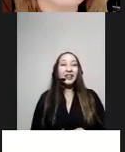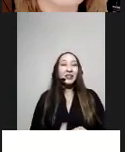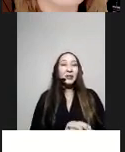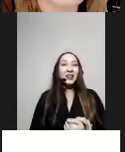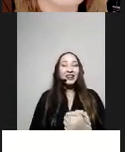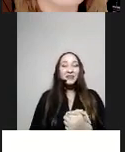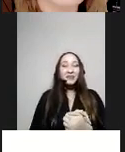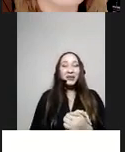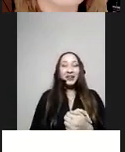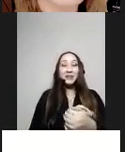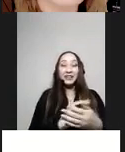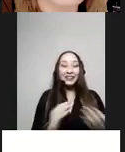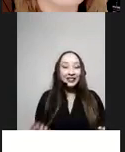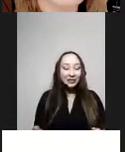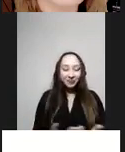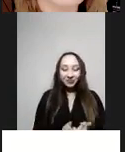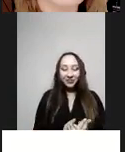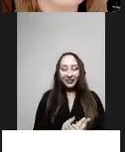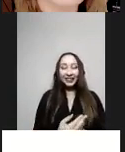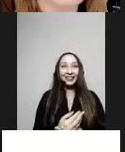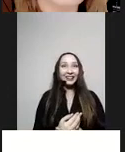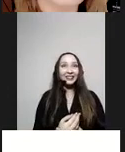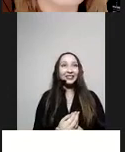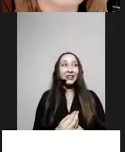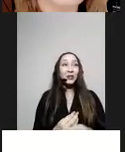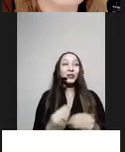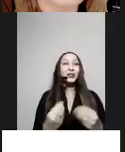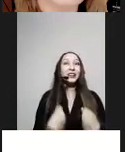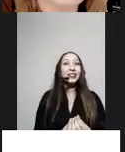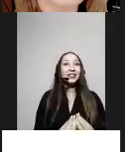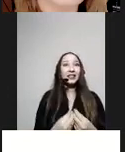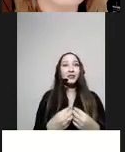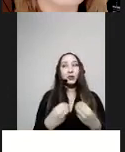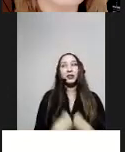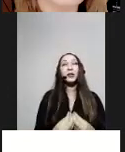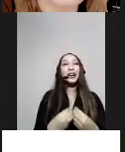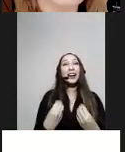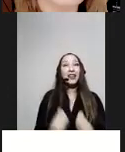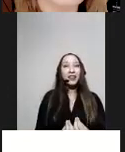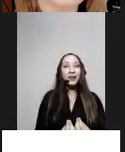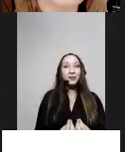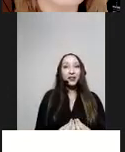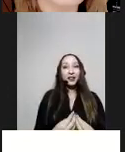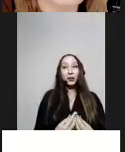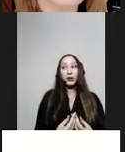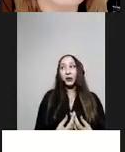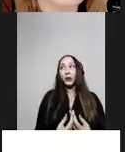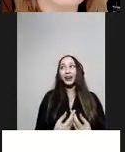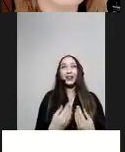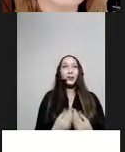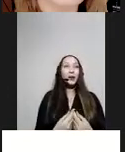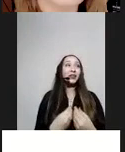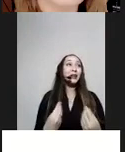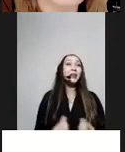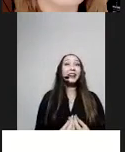que les insto a vivir el presente, estar conscientes y disfrutando de cada día, sobre todo en